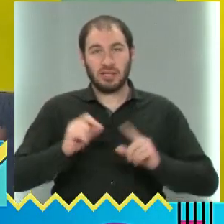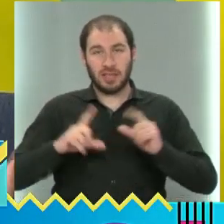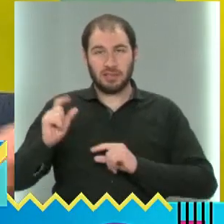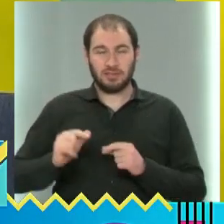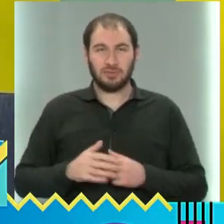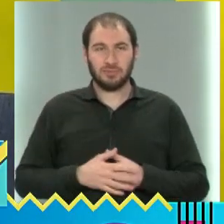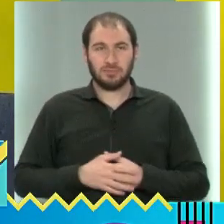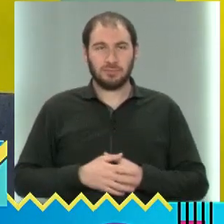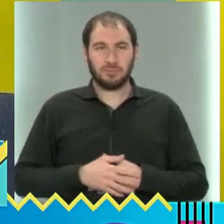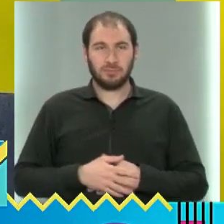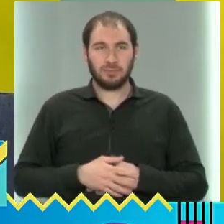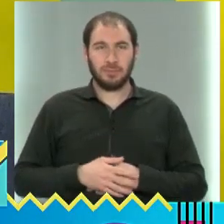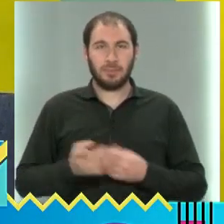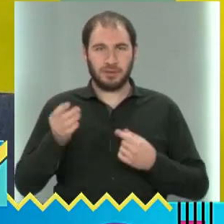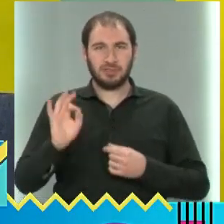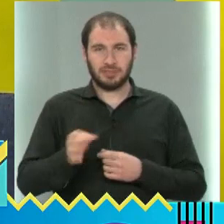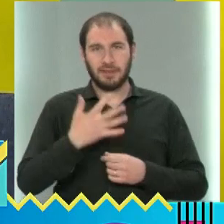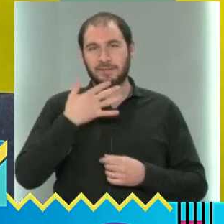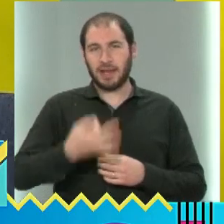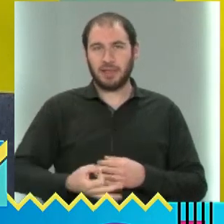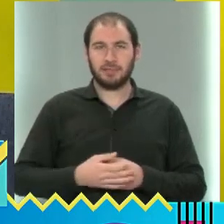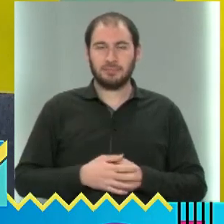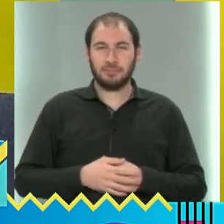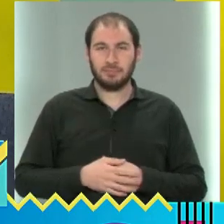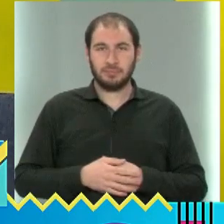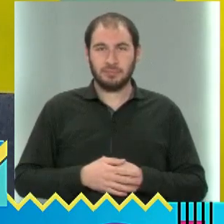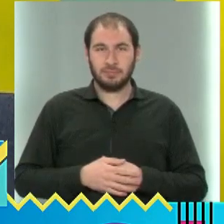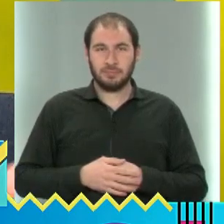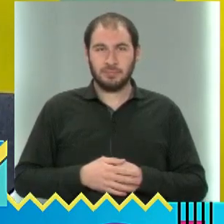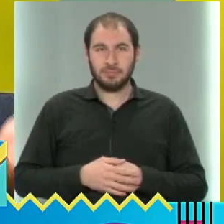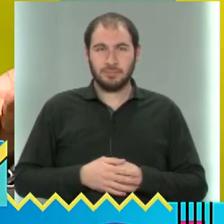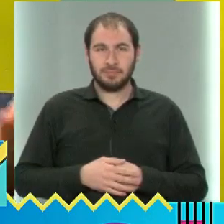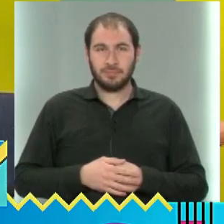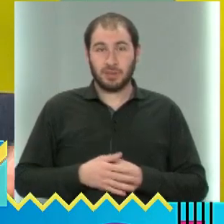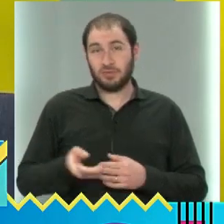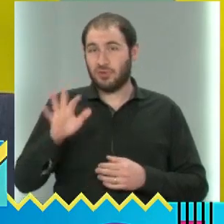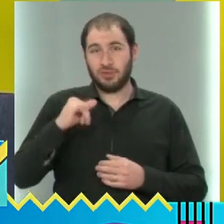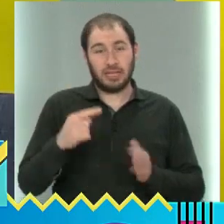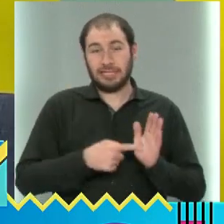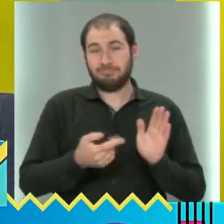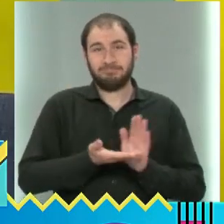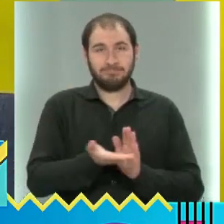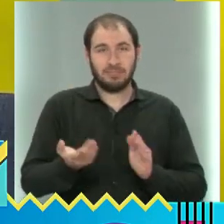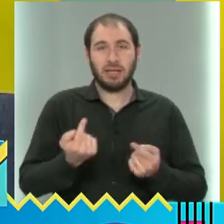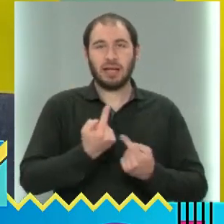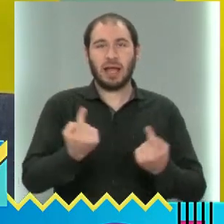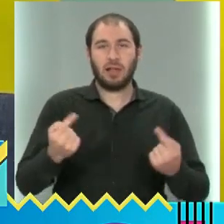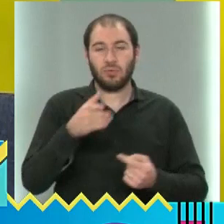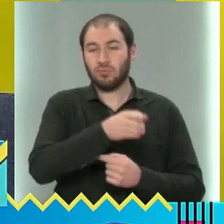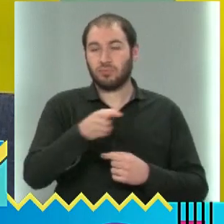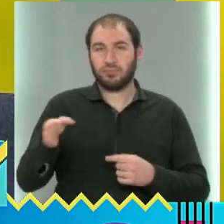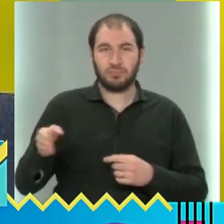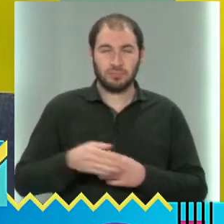pasan. Pero sabemos que es una realidad y lo vemos todos los días. Vaya cada uno a algún